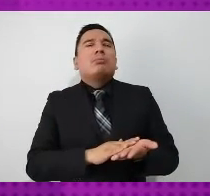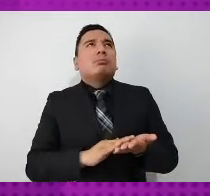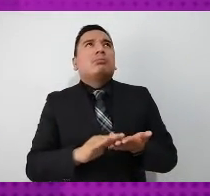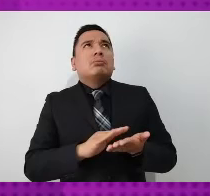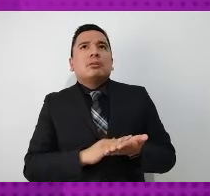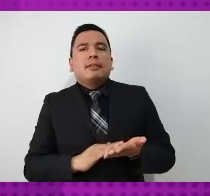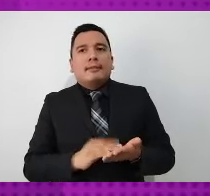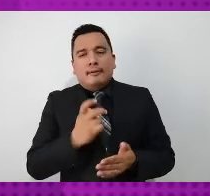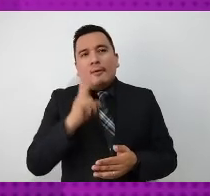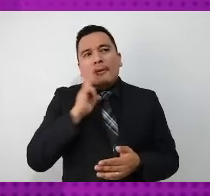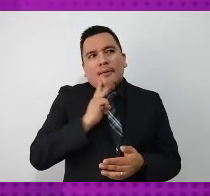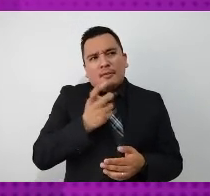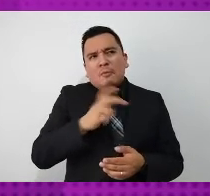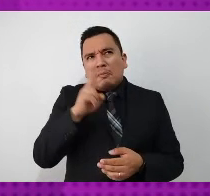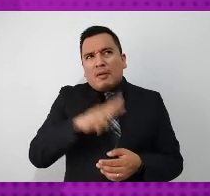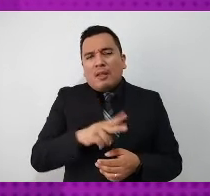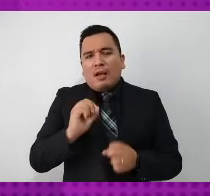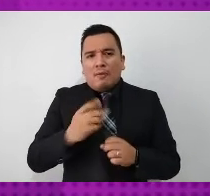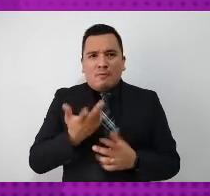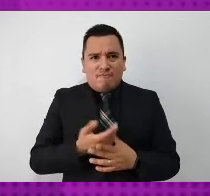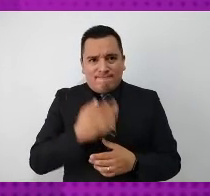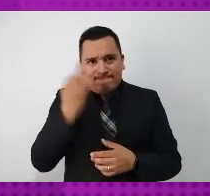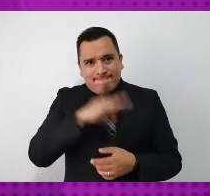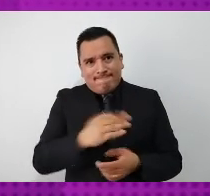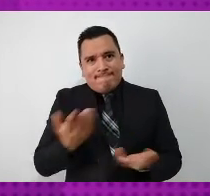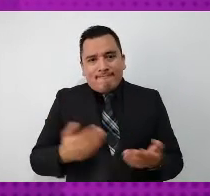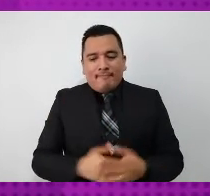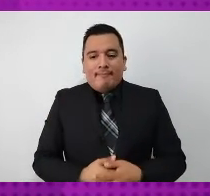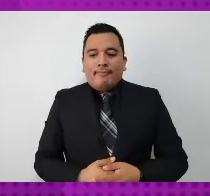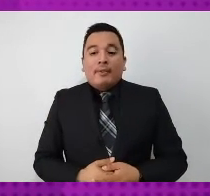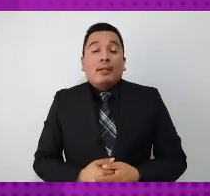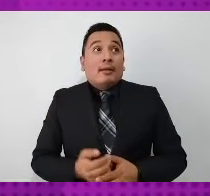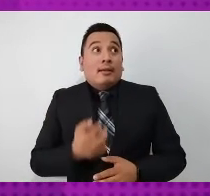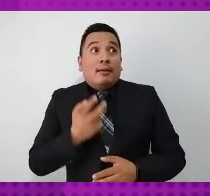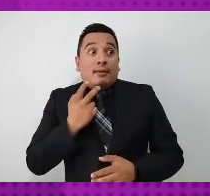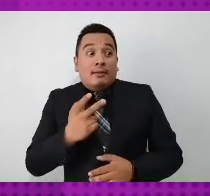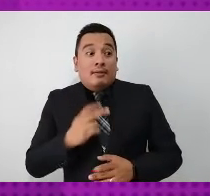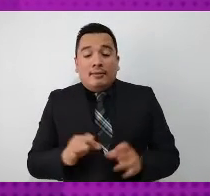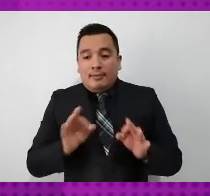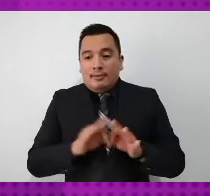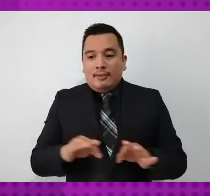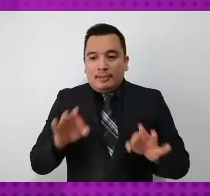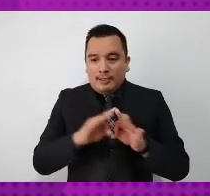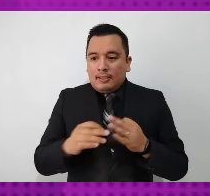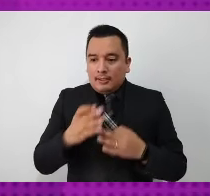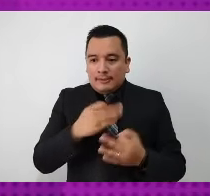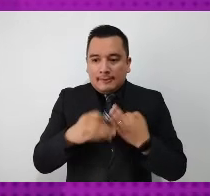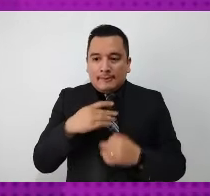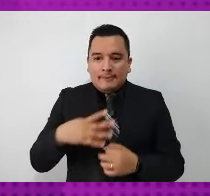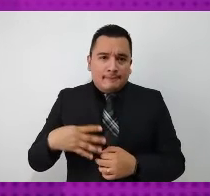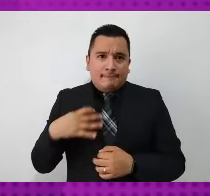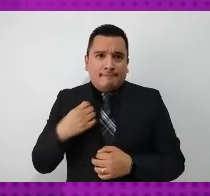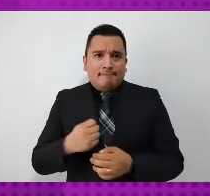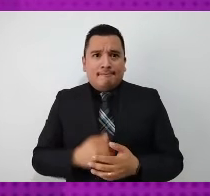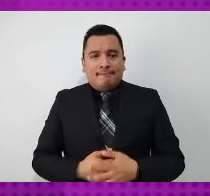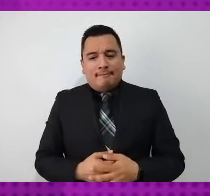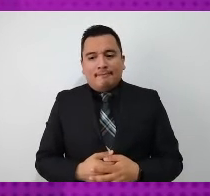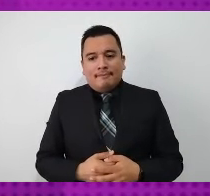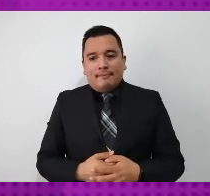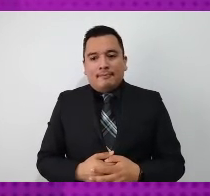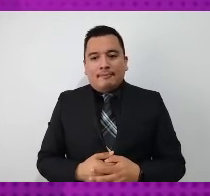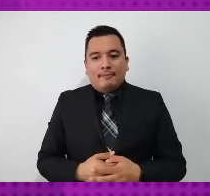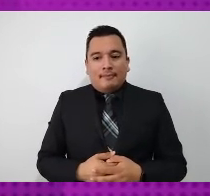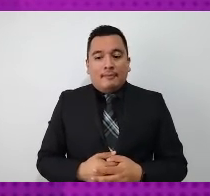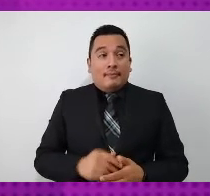entonces esto es un ejemplo de cómo deberían de hacer todas las actividades todos los ejercicios y una cosa que él resaltó